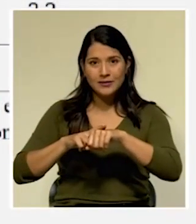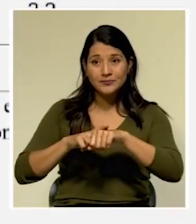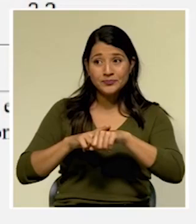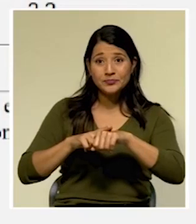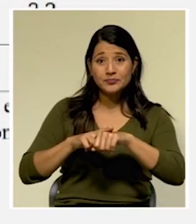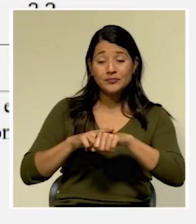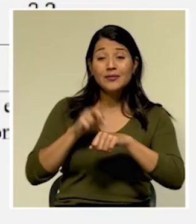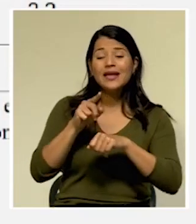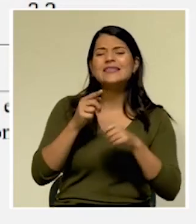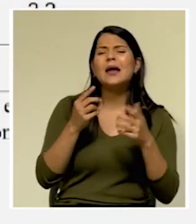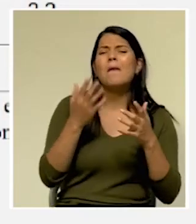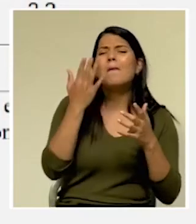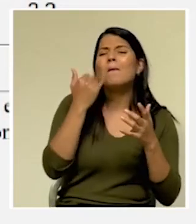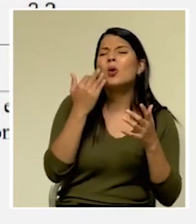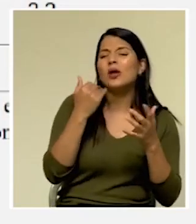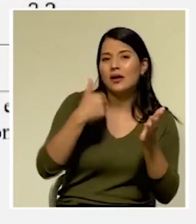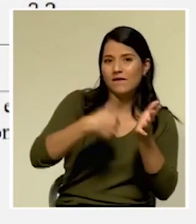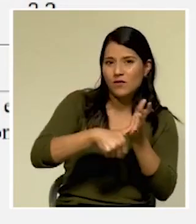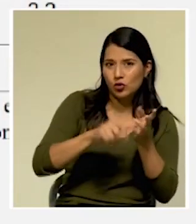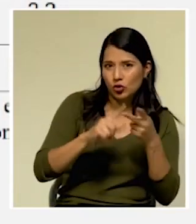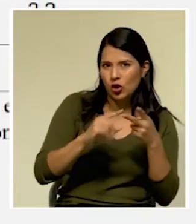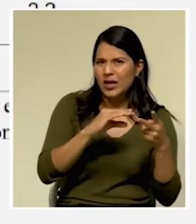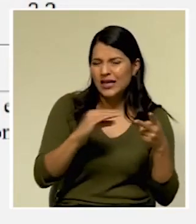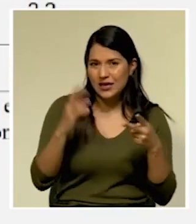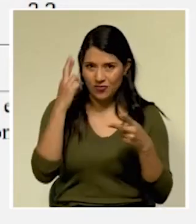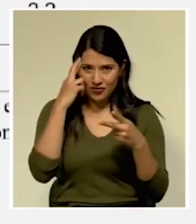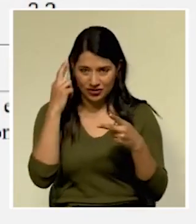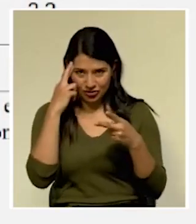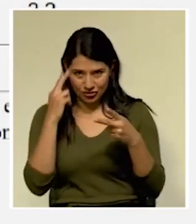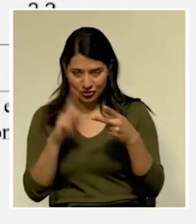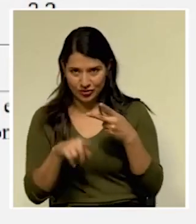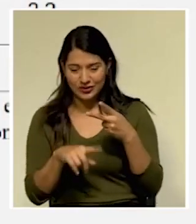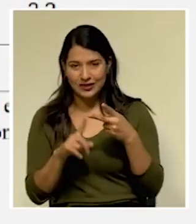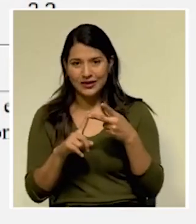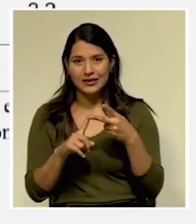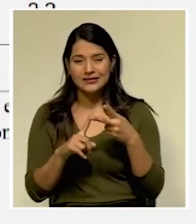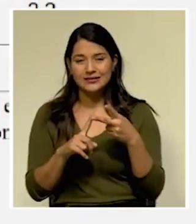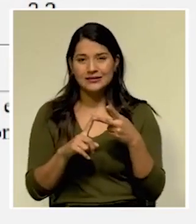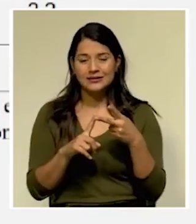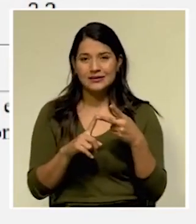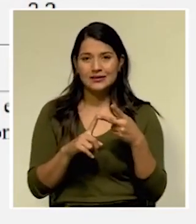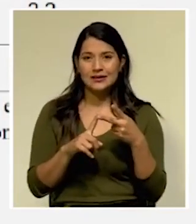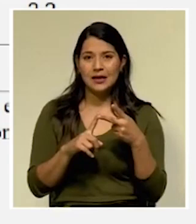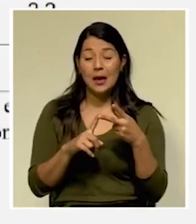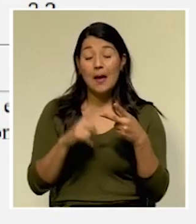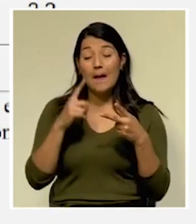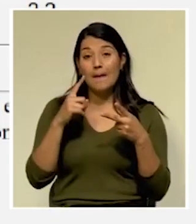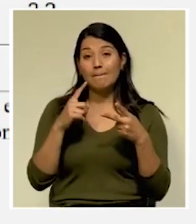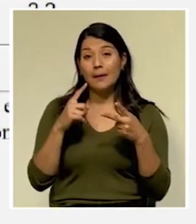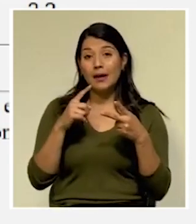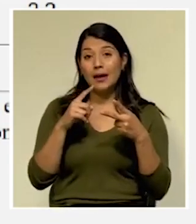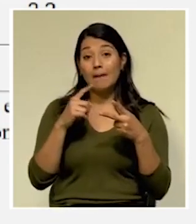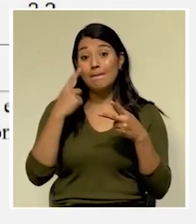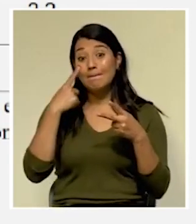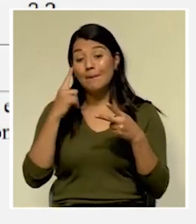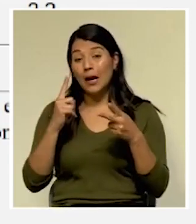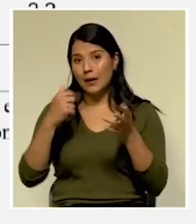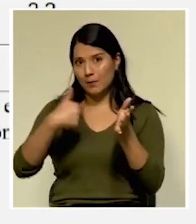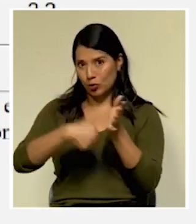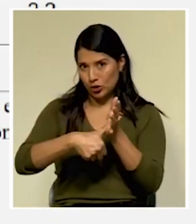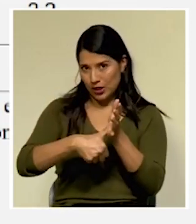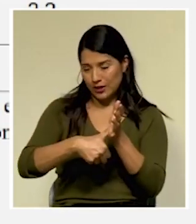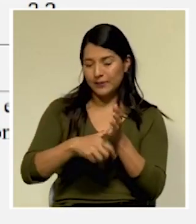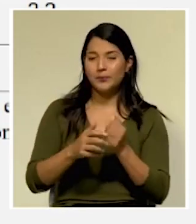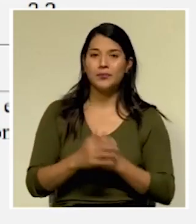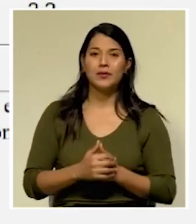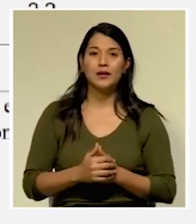razones también por las que se inclinaría en la votación de la segunda ronda.